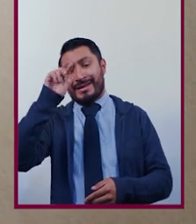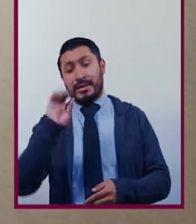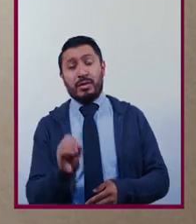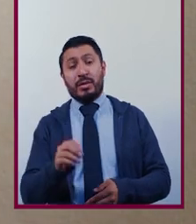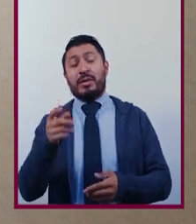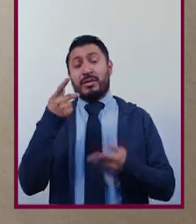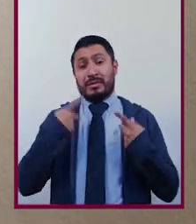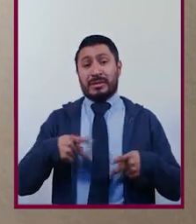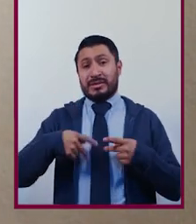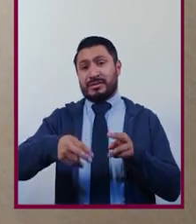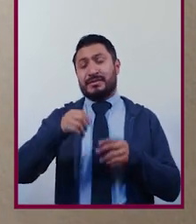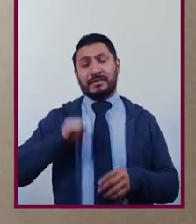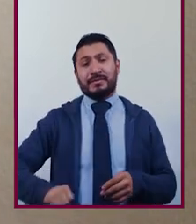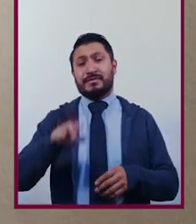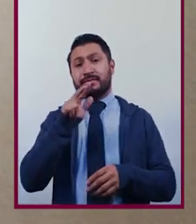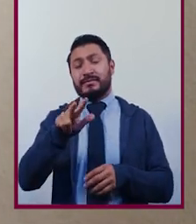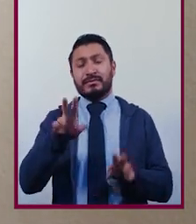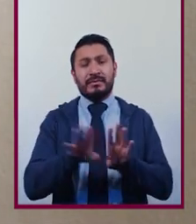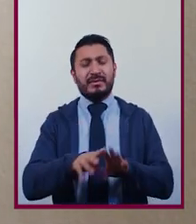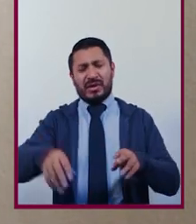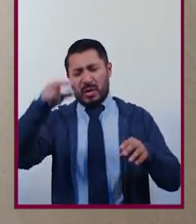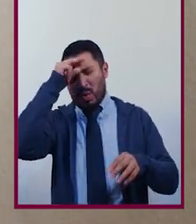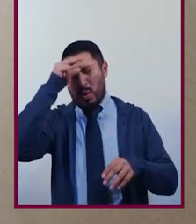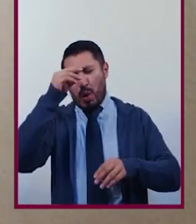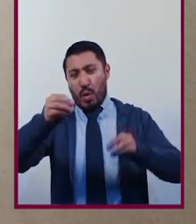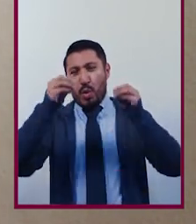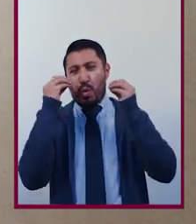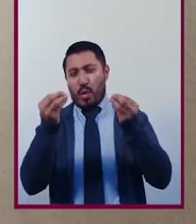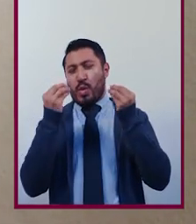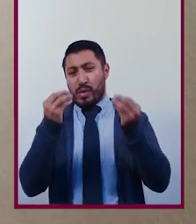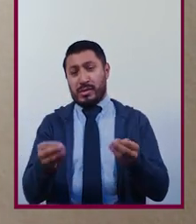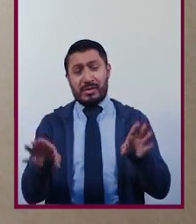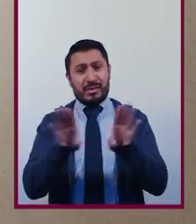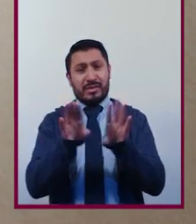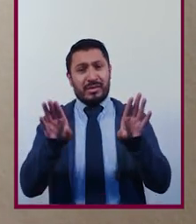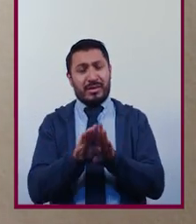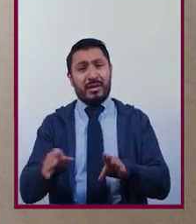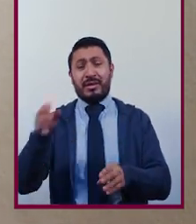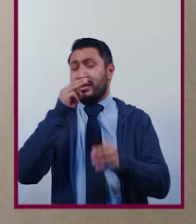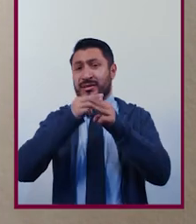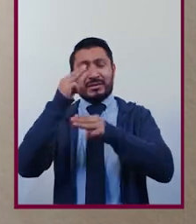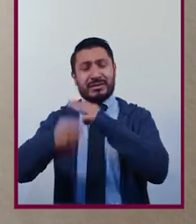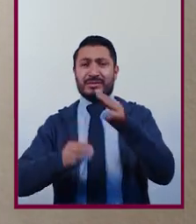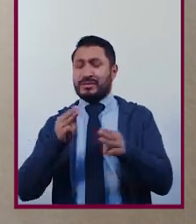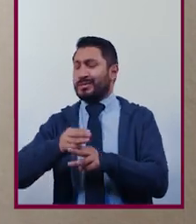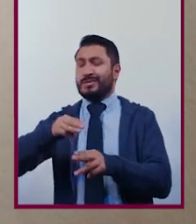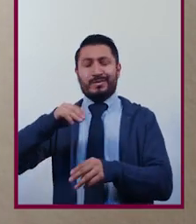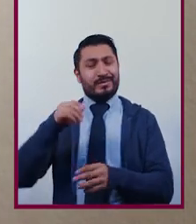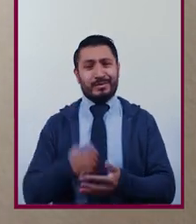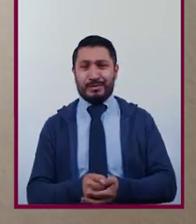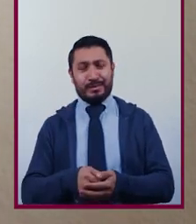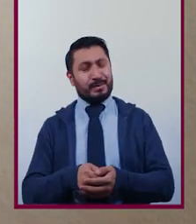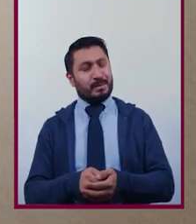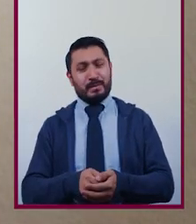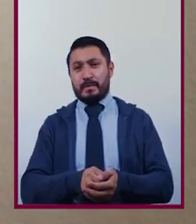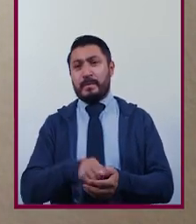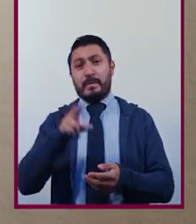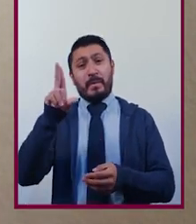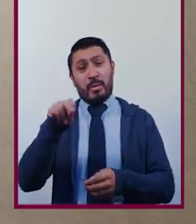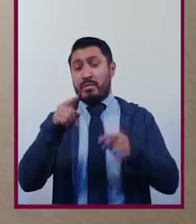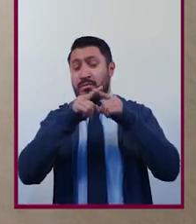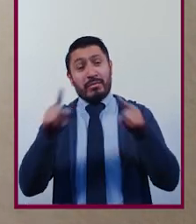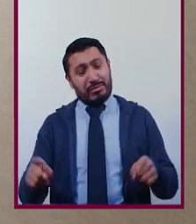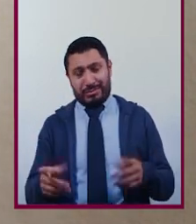astrónomos del siglo XVIII fueron de capacidad y talento equiparables a los del resto del mundo occidental. No tenía por qué ser de otra